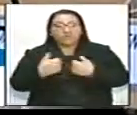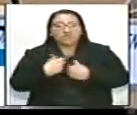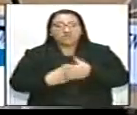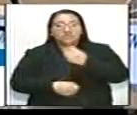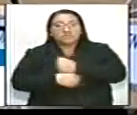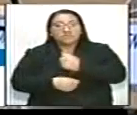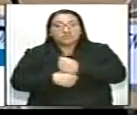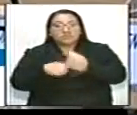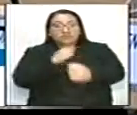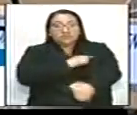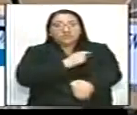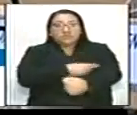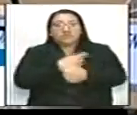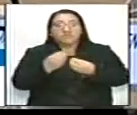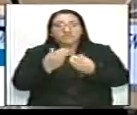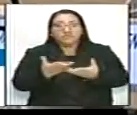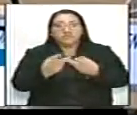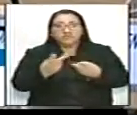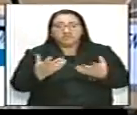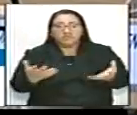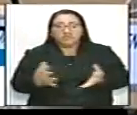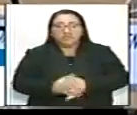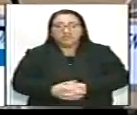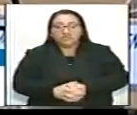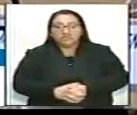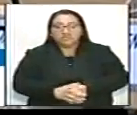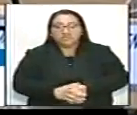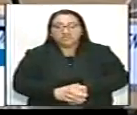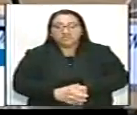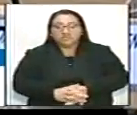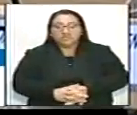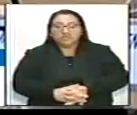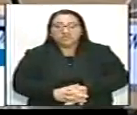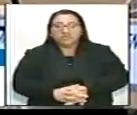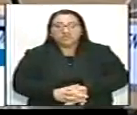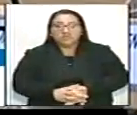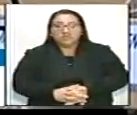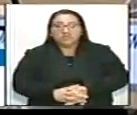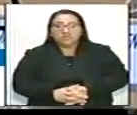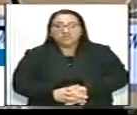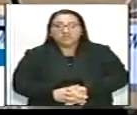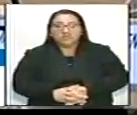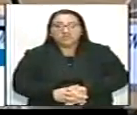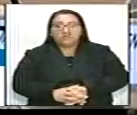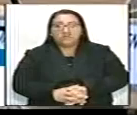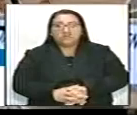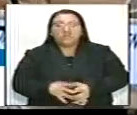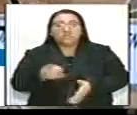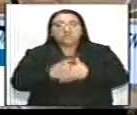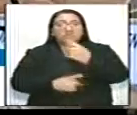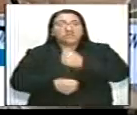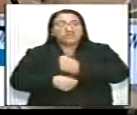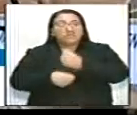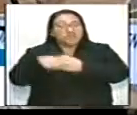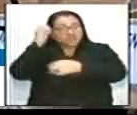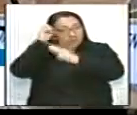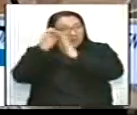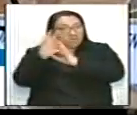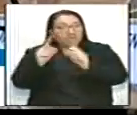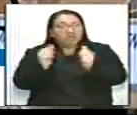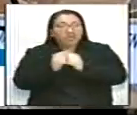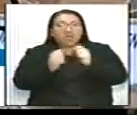trabajar fuertemente, porque hay dos cosas o dos áreas importantes, que es lo que es el área de minería y también la área de